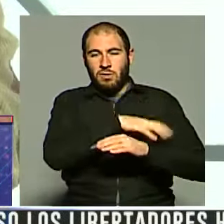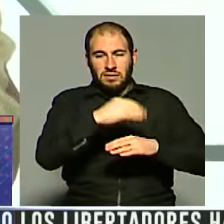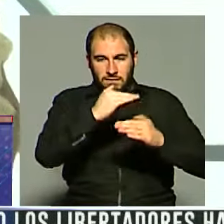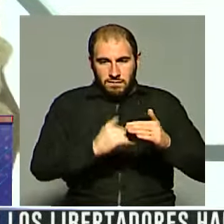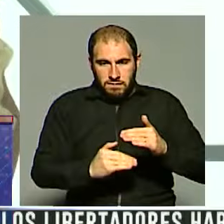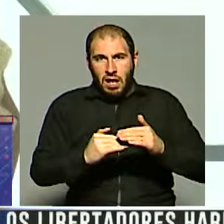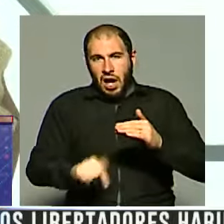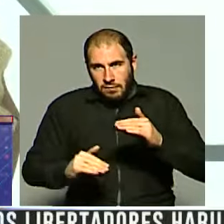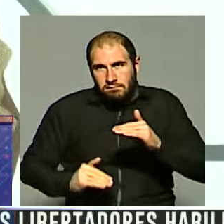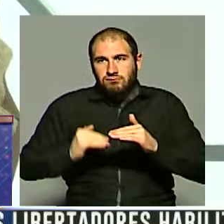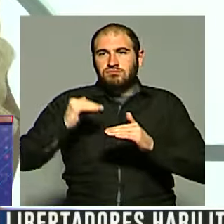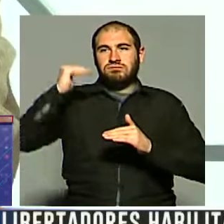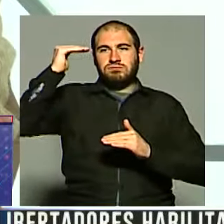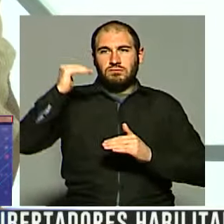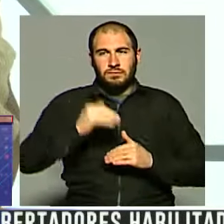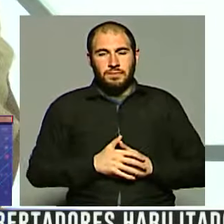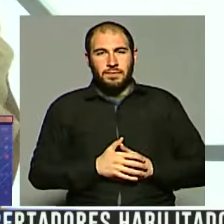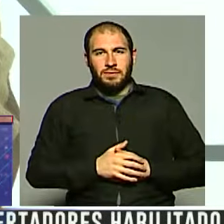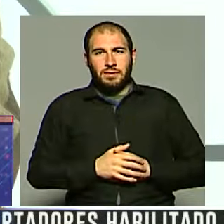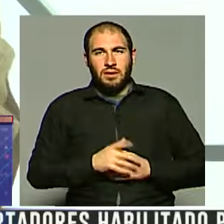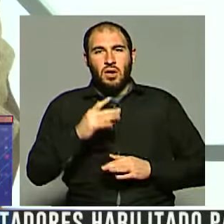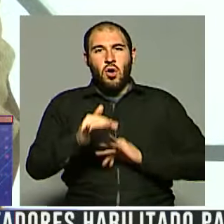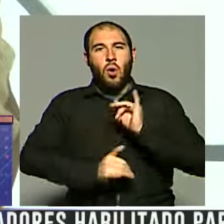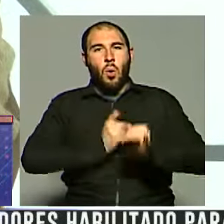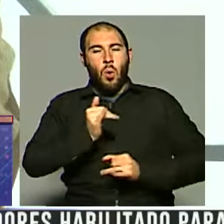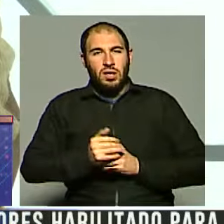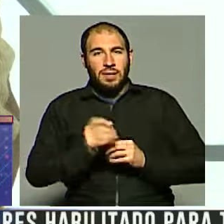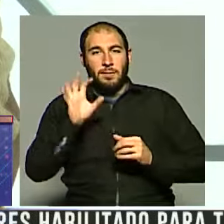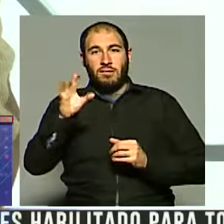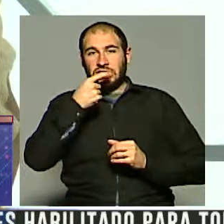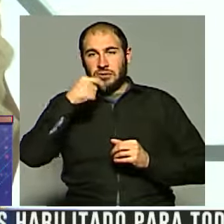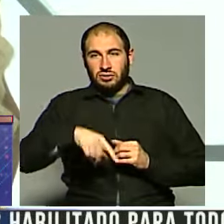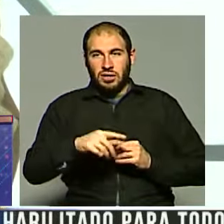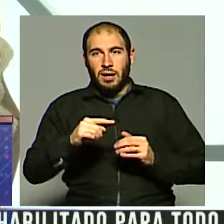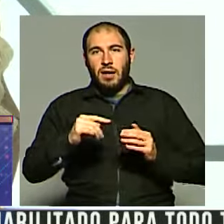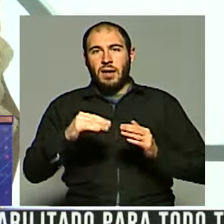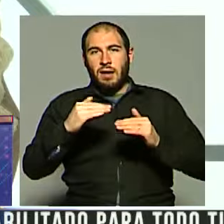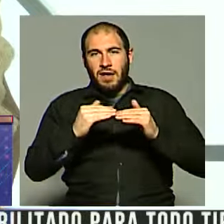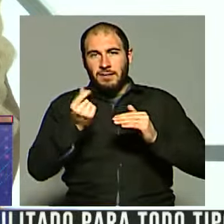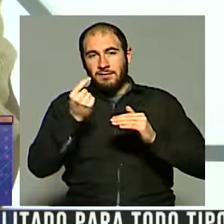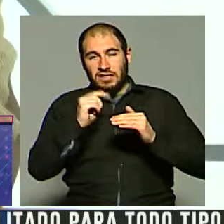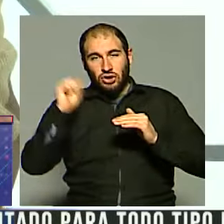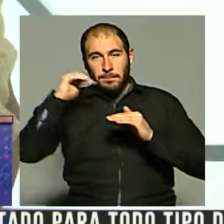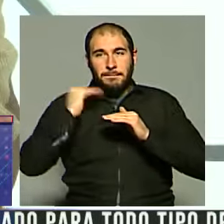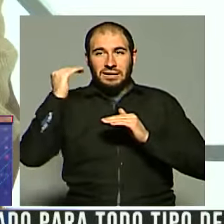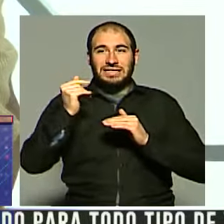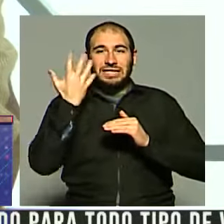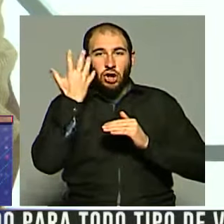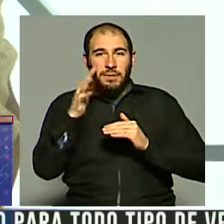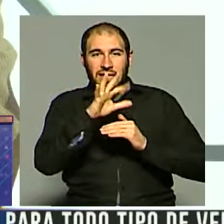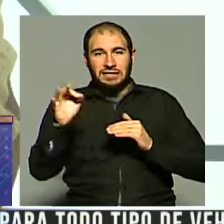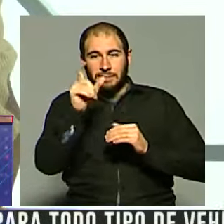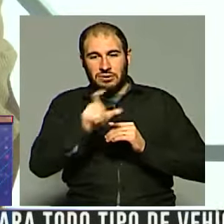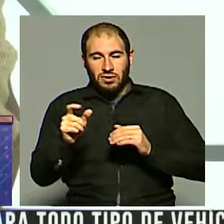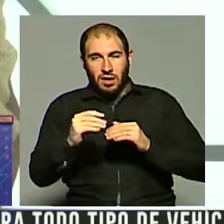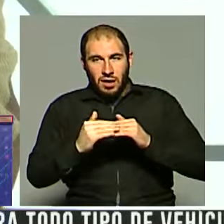se revierte y empieza a subir. Cuando uno habla en la provincia de Mendoza de un punto más de inflación, habla de 5.500 personas